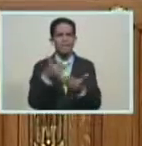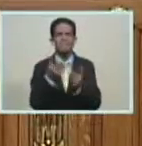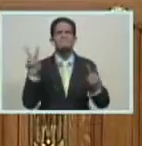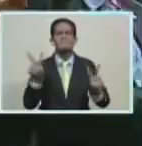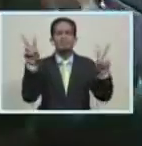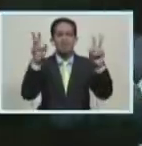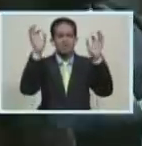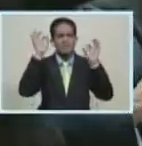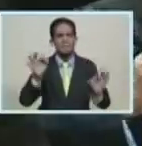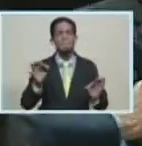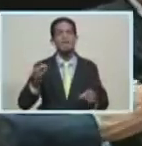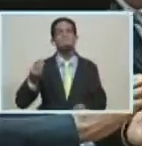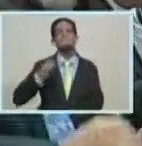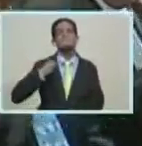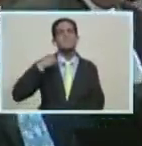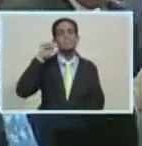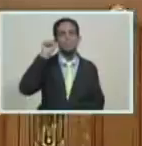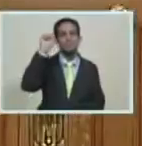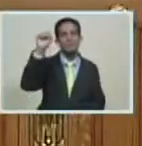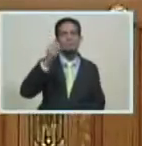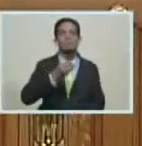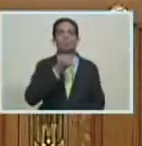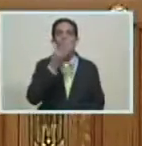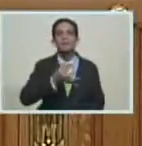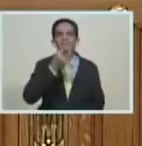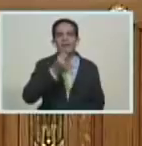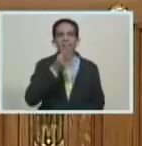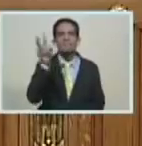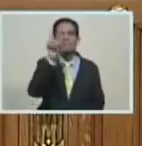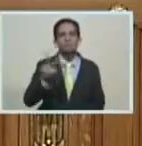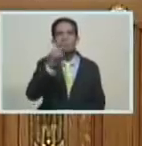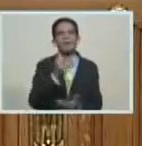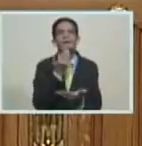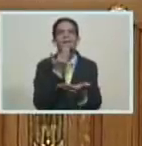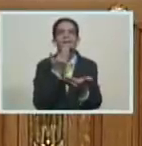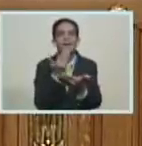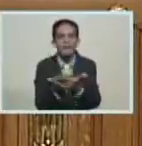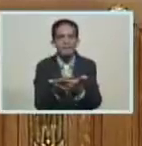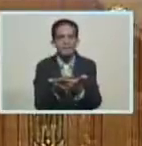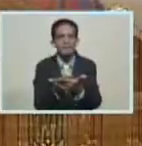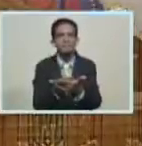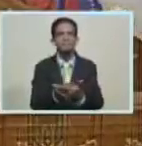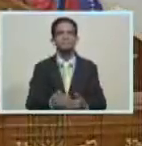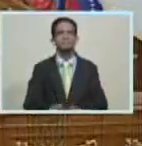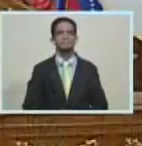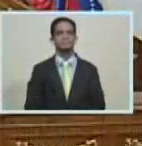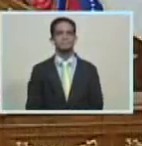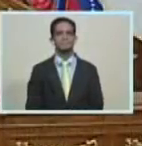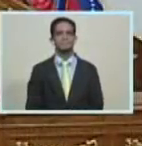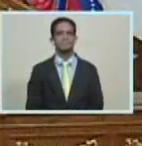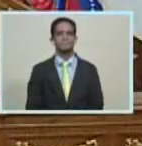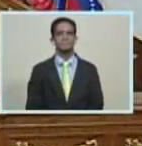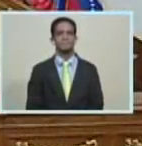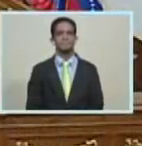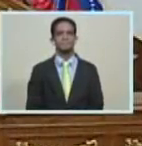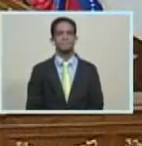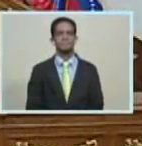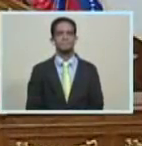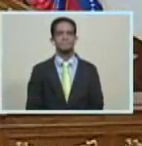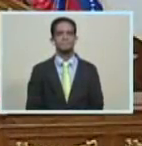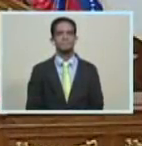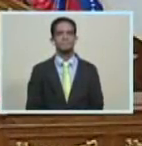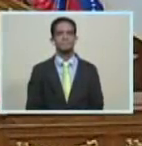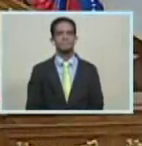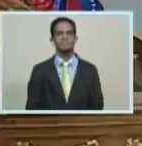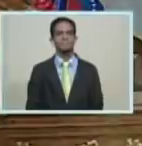siempre! Buenas tardes, Venezuela. Muchas gracias. Era la intervención del presidente de la República Bolivariana